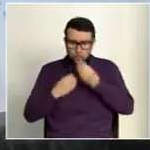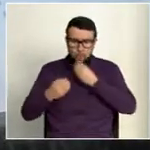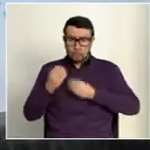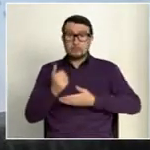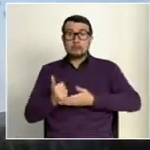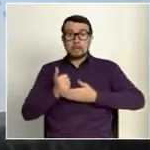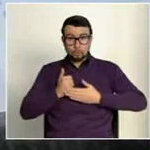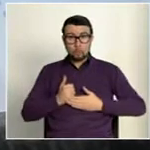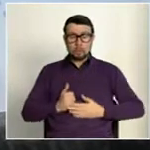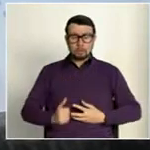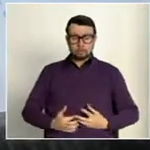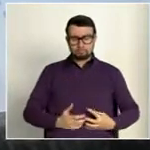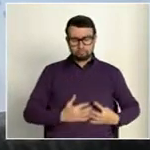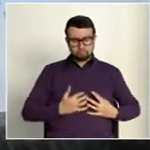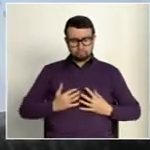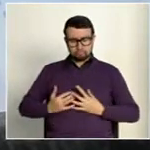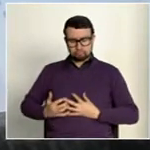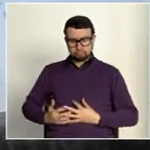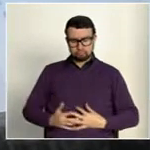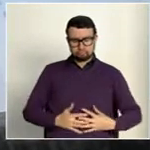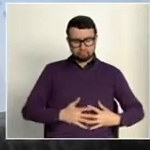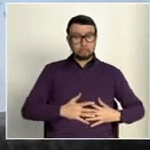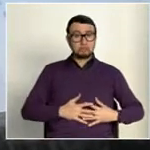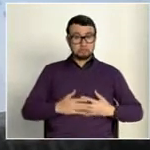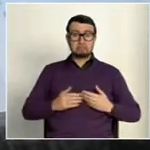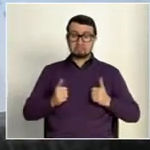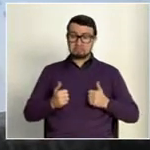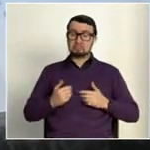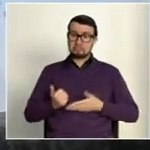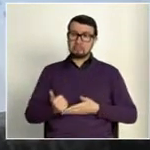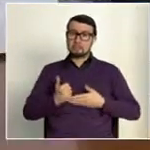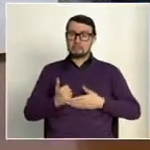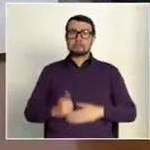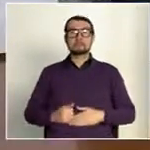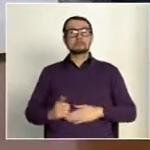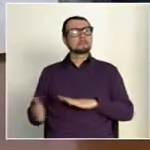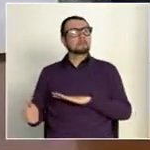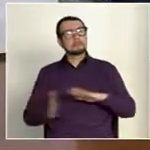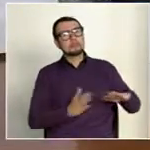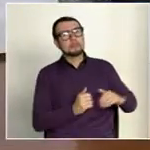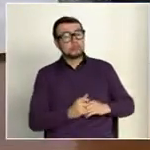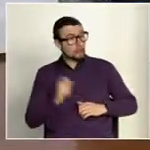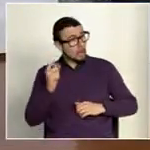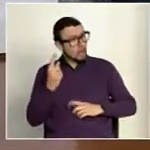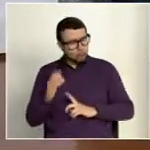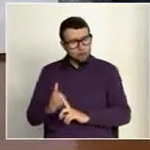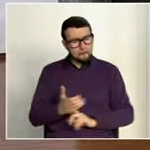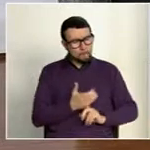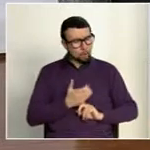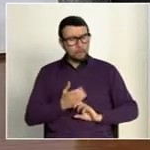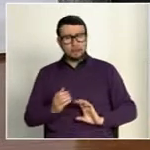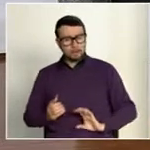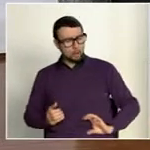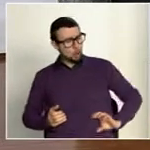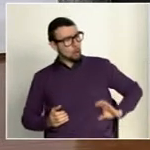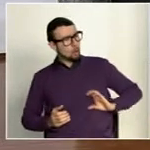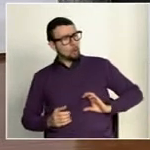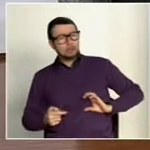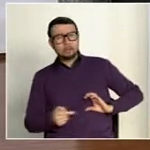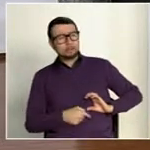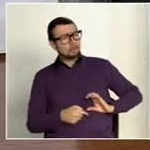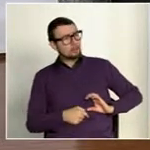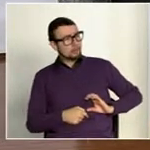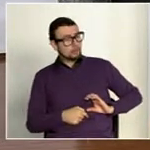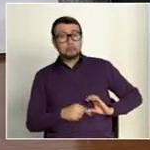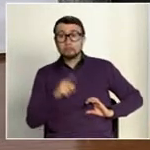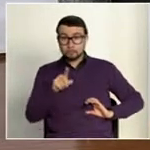tónico digestivo y por lo tanto es una especie maravillosa. Hay algo que protege el colon. Y yo quiero que ustedes tengan